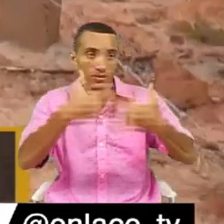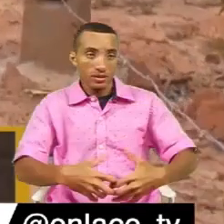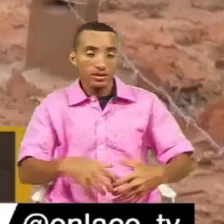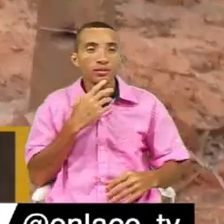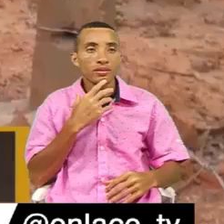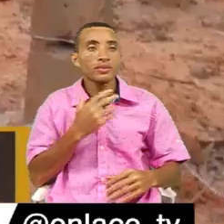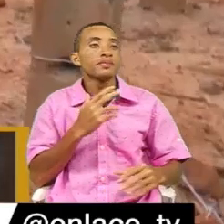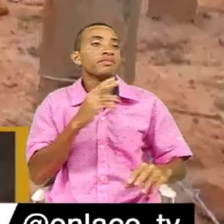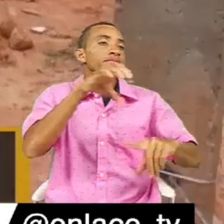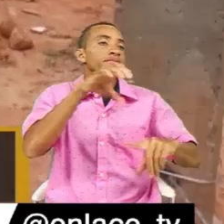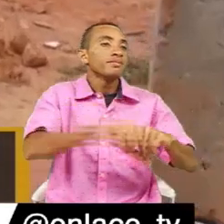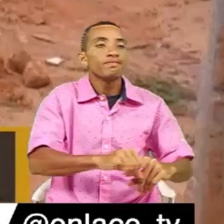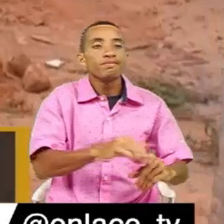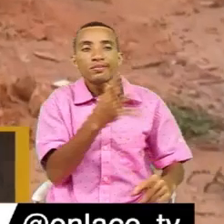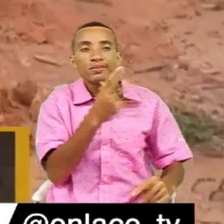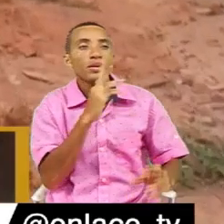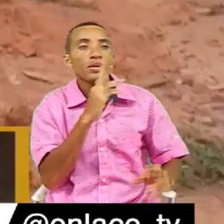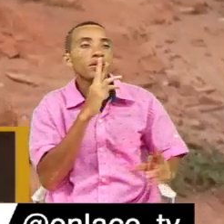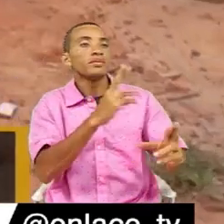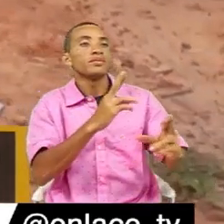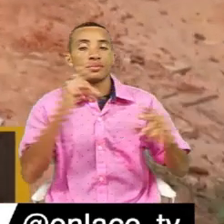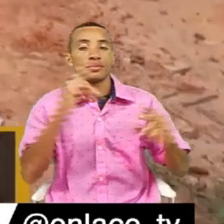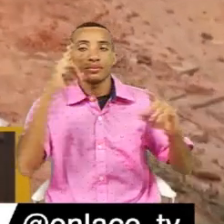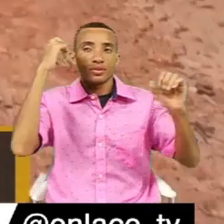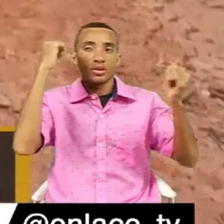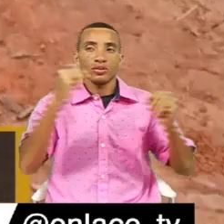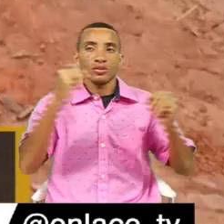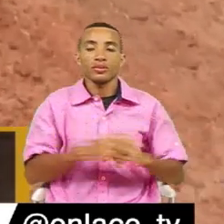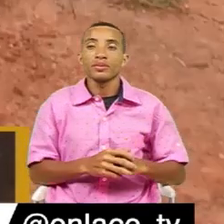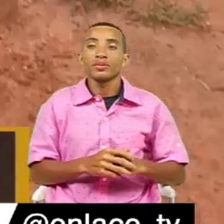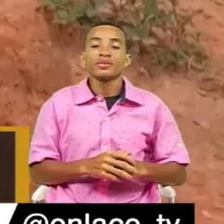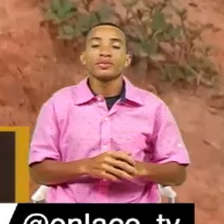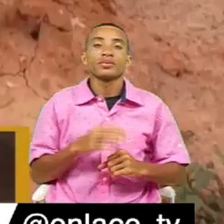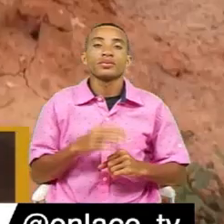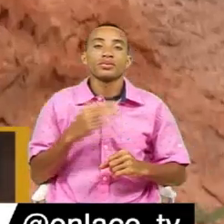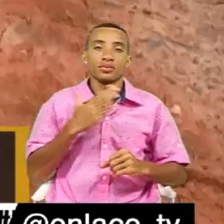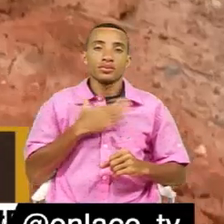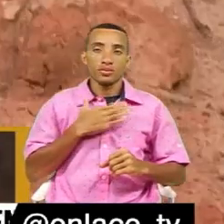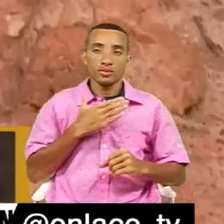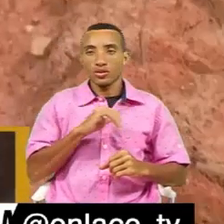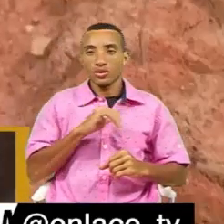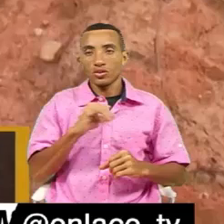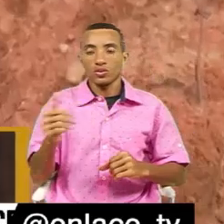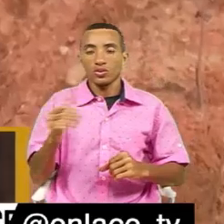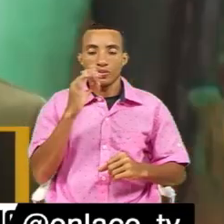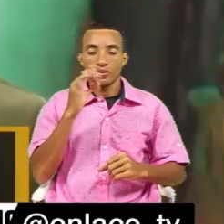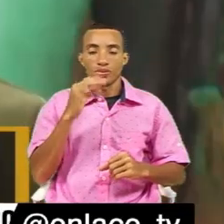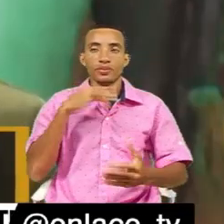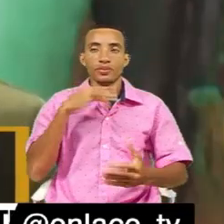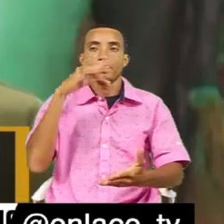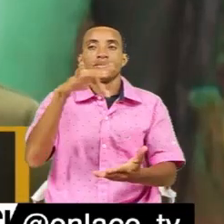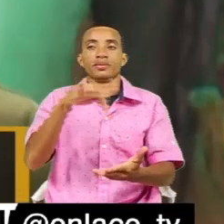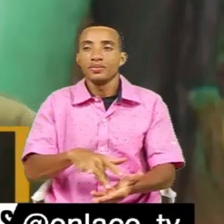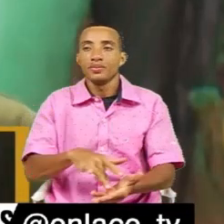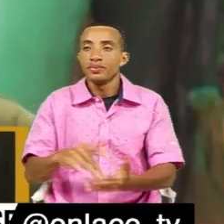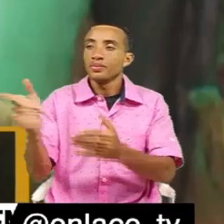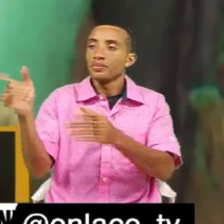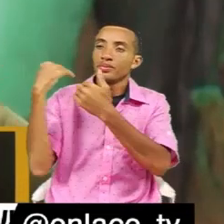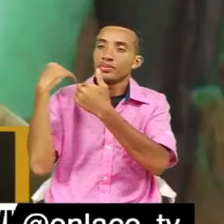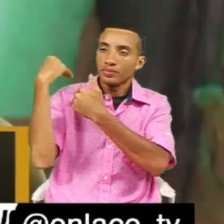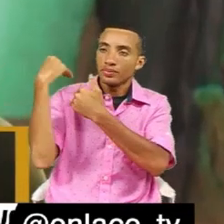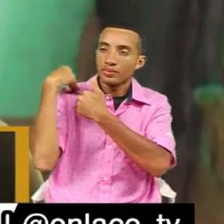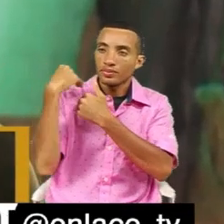pedido cita, entonces eso es lo que nos preocupa. Con permiso yo fui a la empresa que estaba encargado para que nos